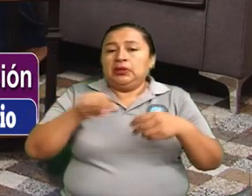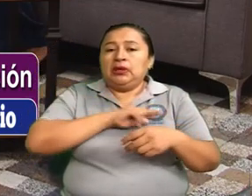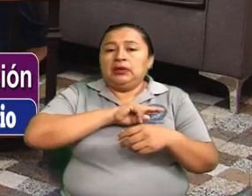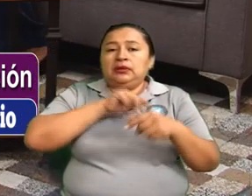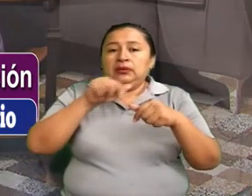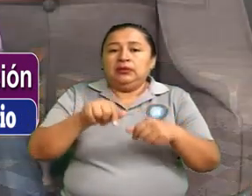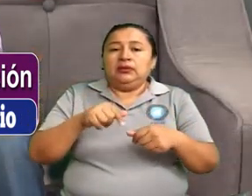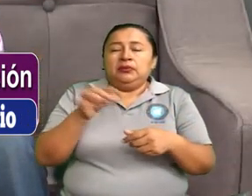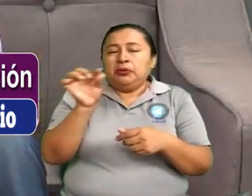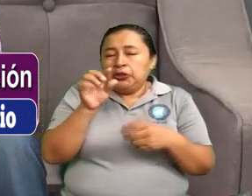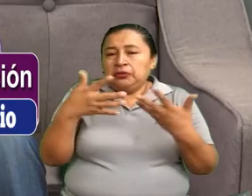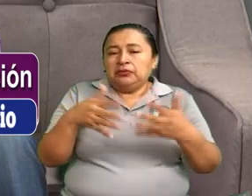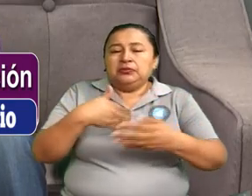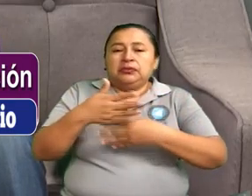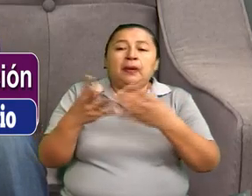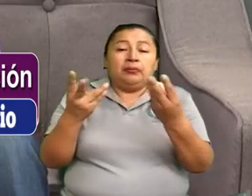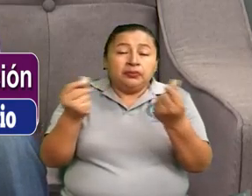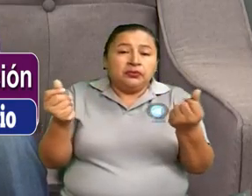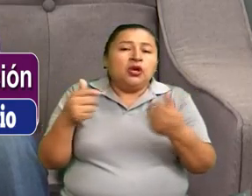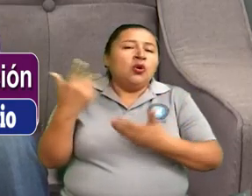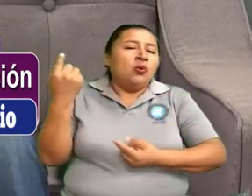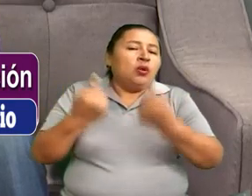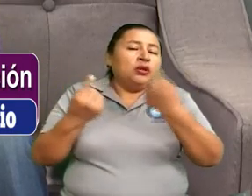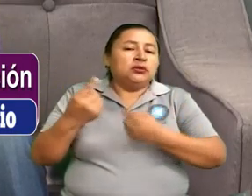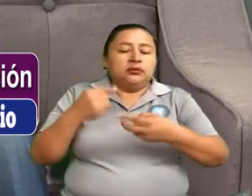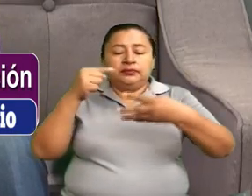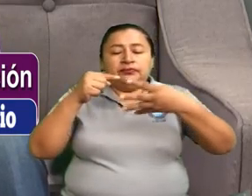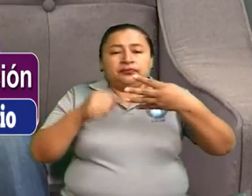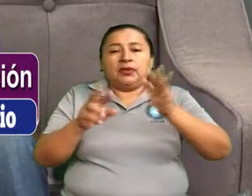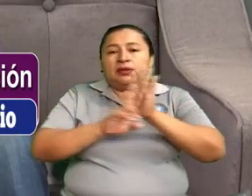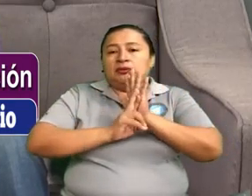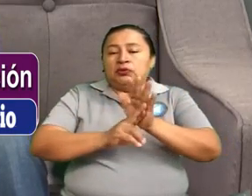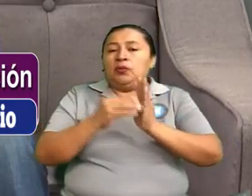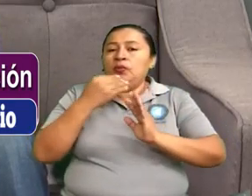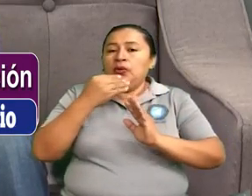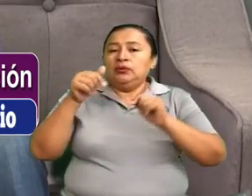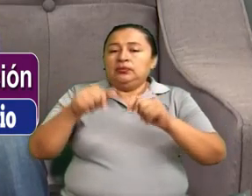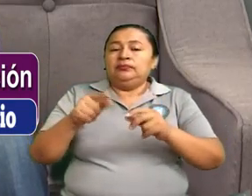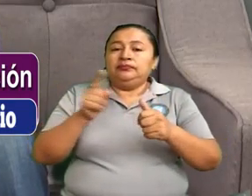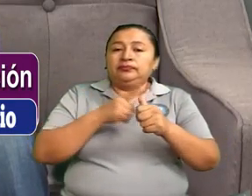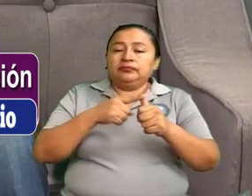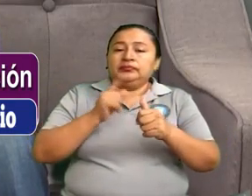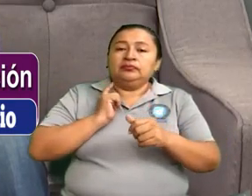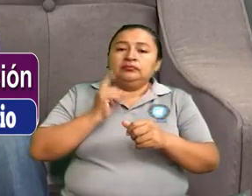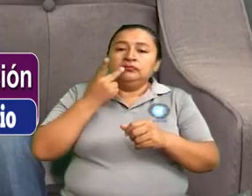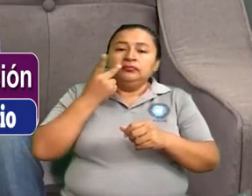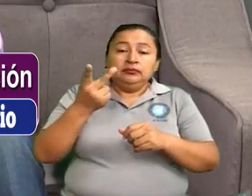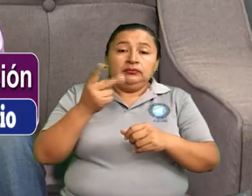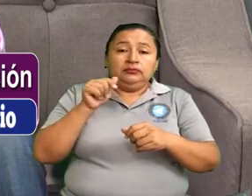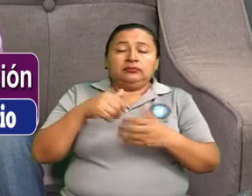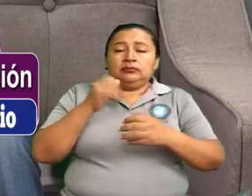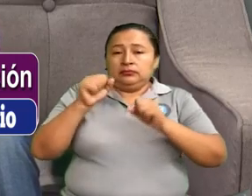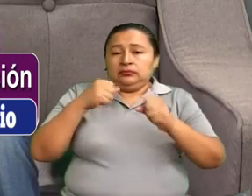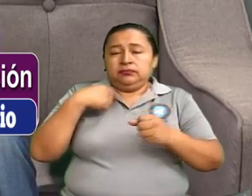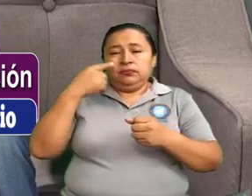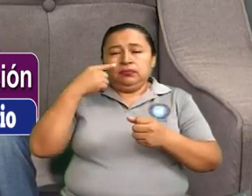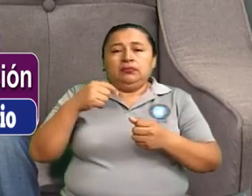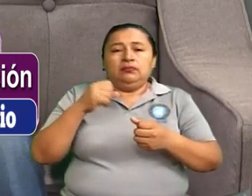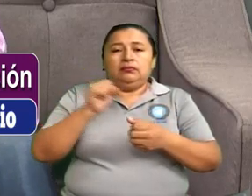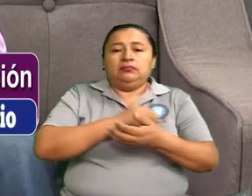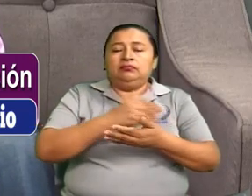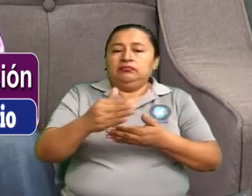punto de desaparecer. Sí. ¿Cuáles serían los principales resultados? Y en ese sentido le preguntaría, podríamos ubicarlo en el